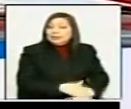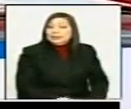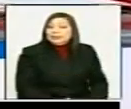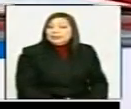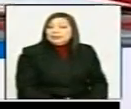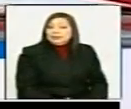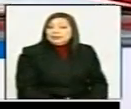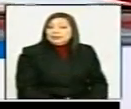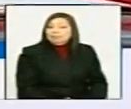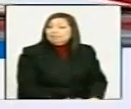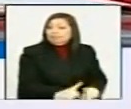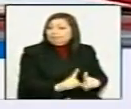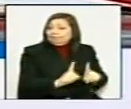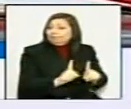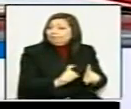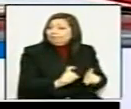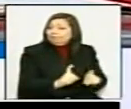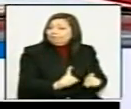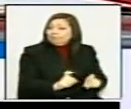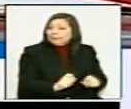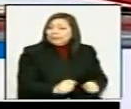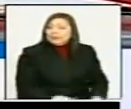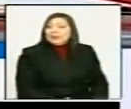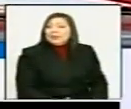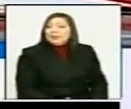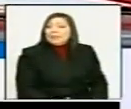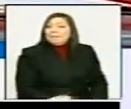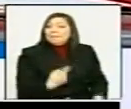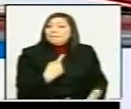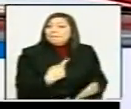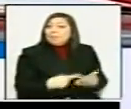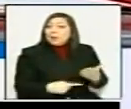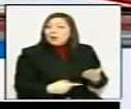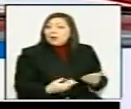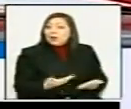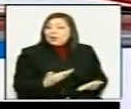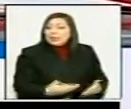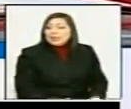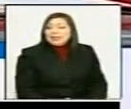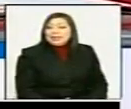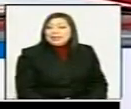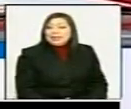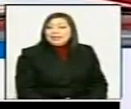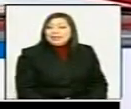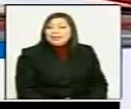fue cuestionado, ¿no?, por uno de los